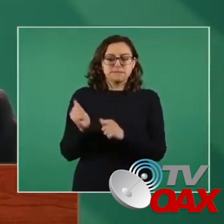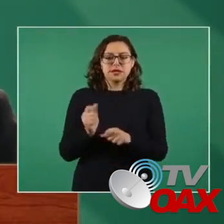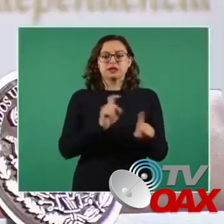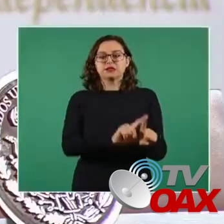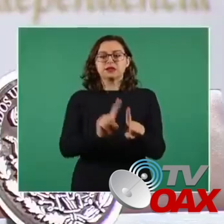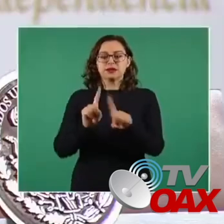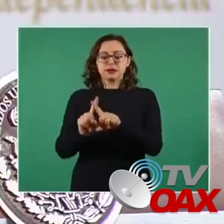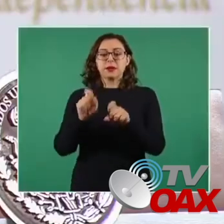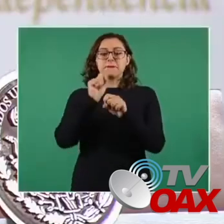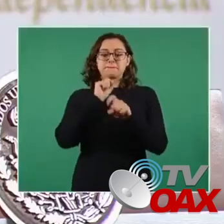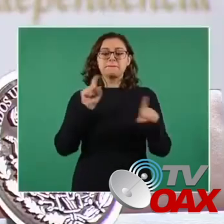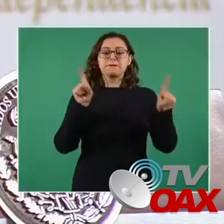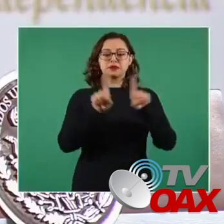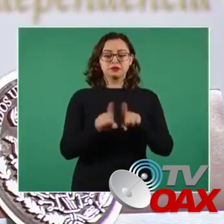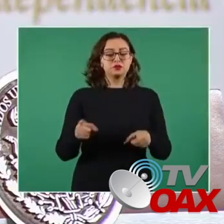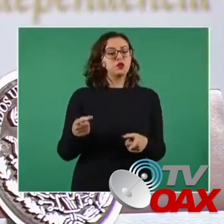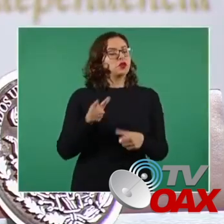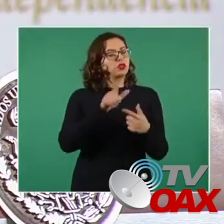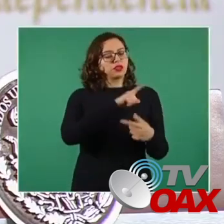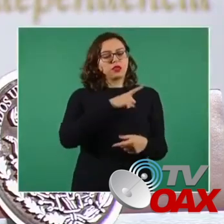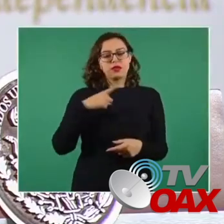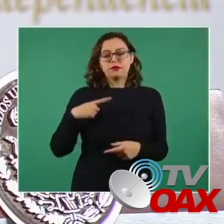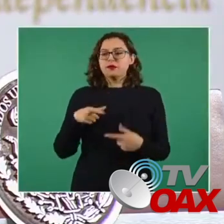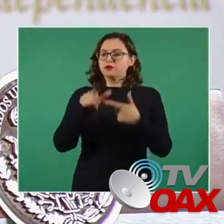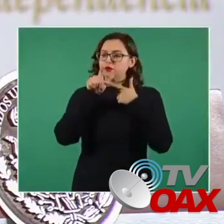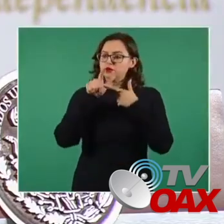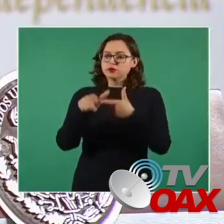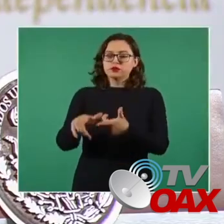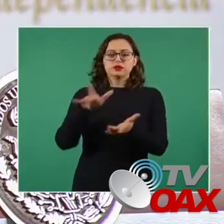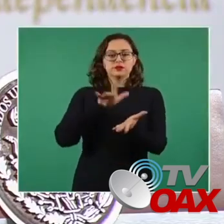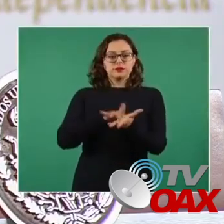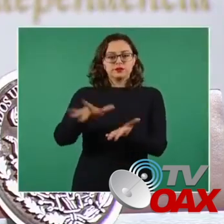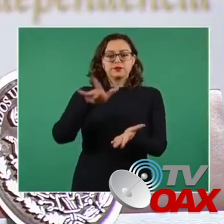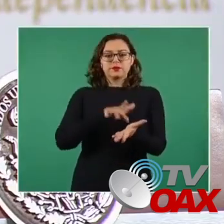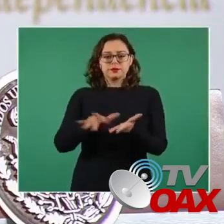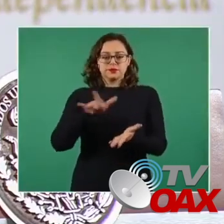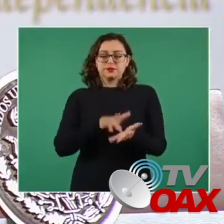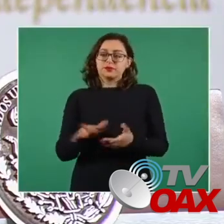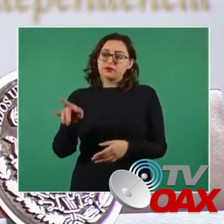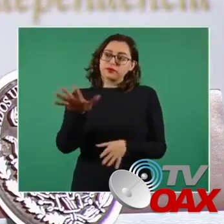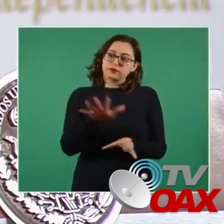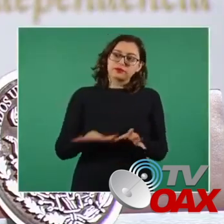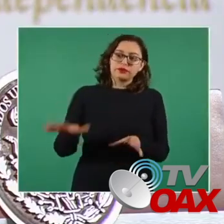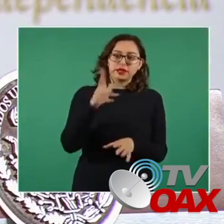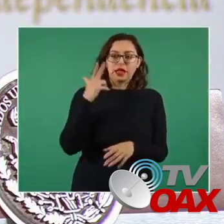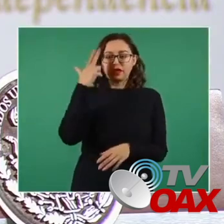México de continuar con el apoyo a nuestros hermanos de Haití.